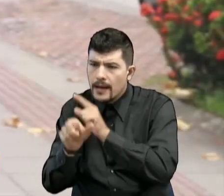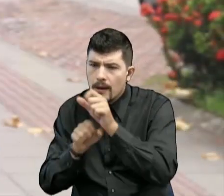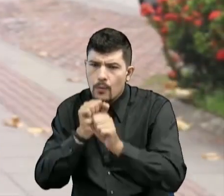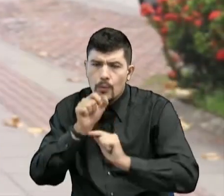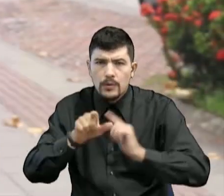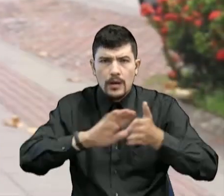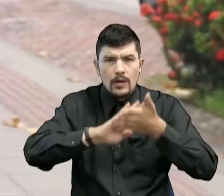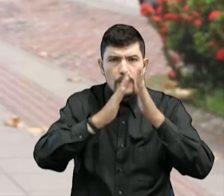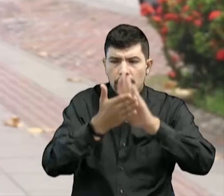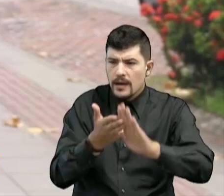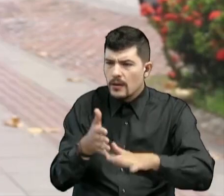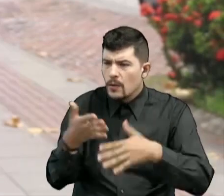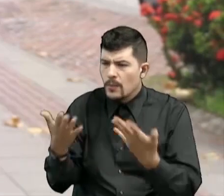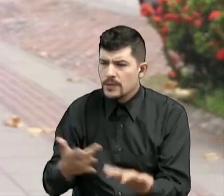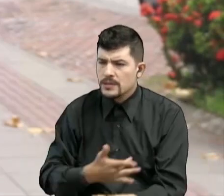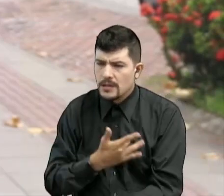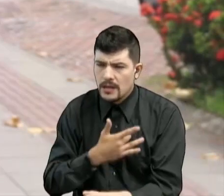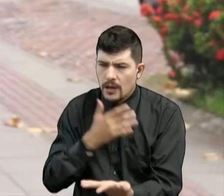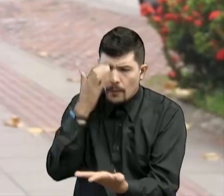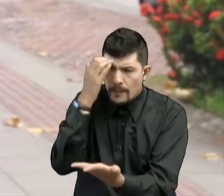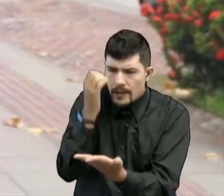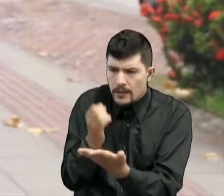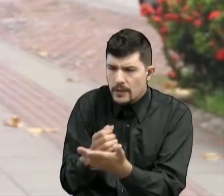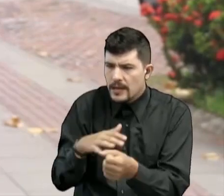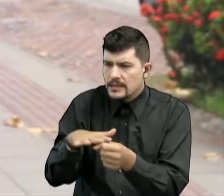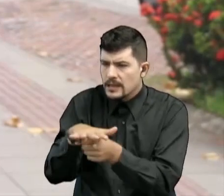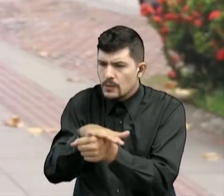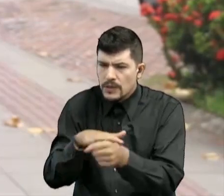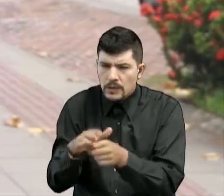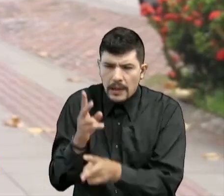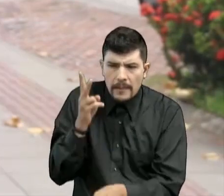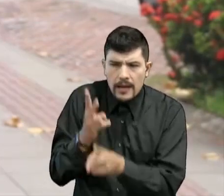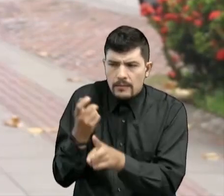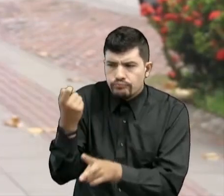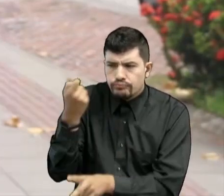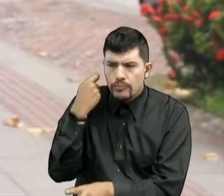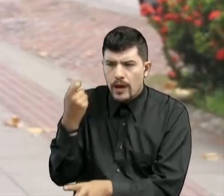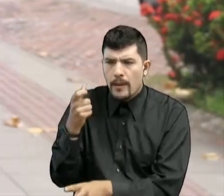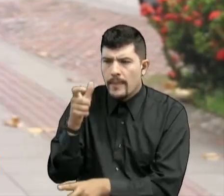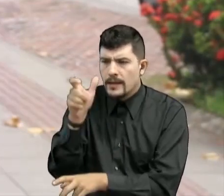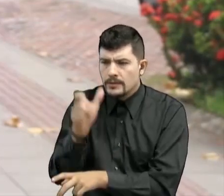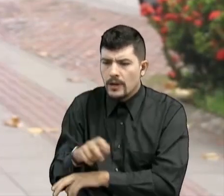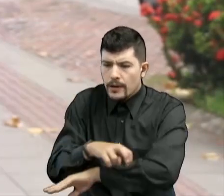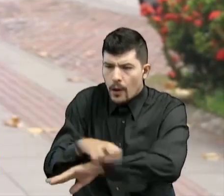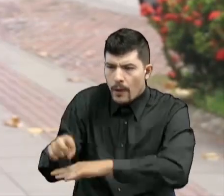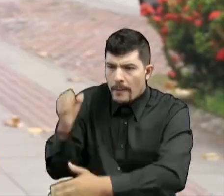en las últimas horas aquí en el puerto petrolero, y esto fue lo que nos han indicado.